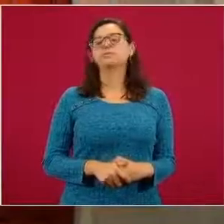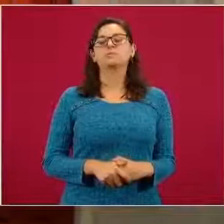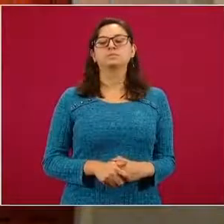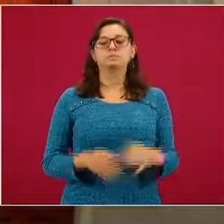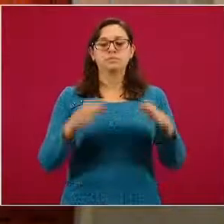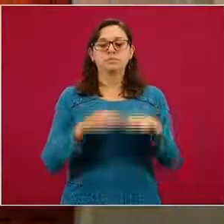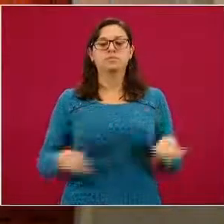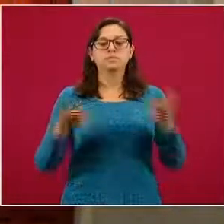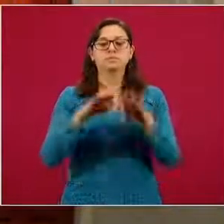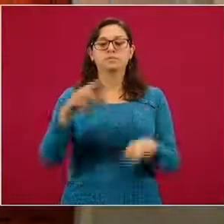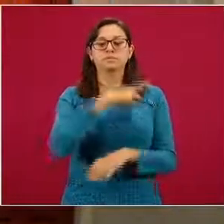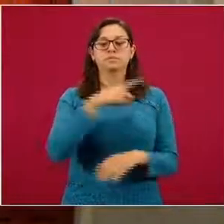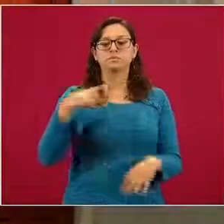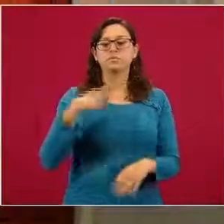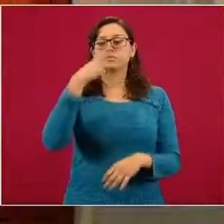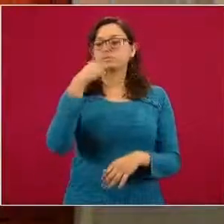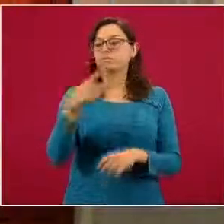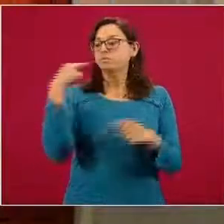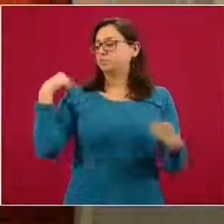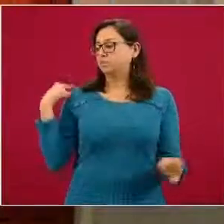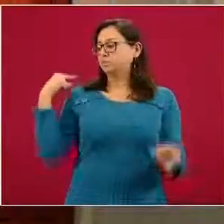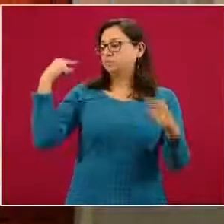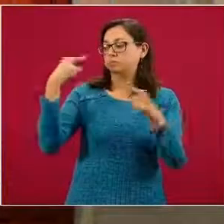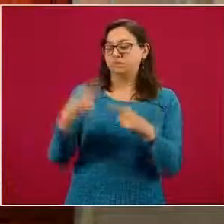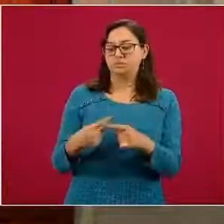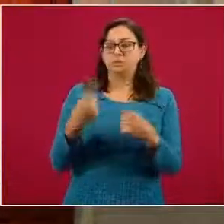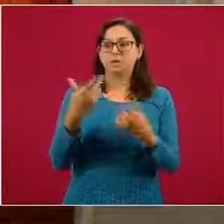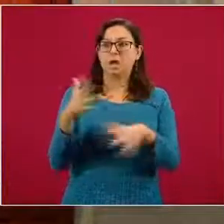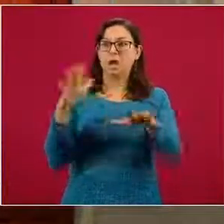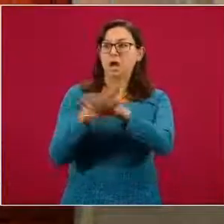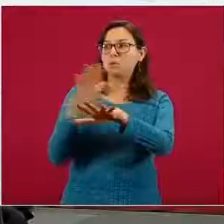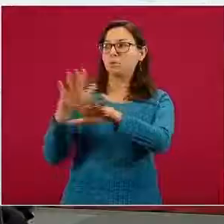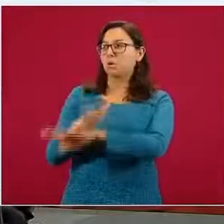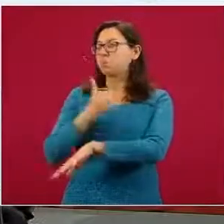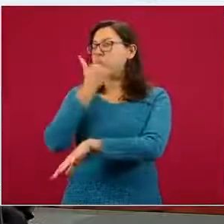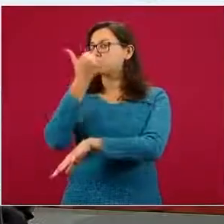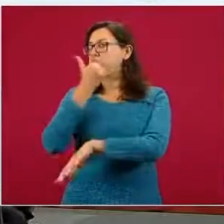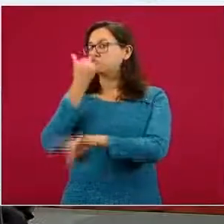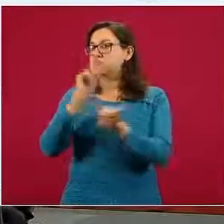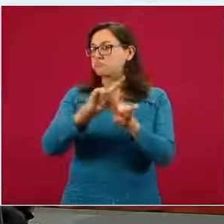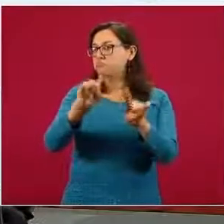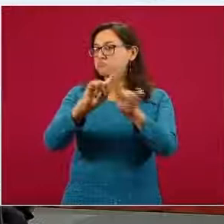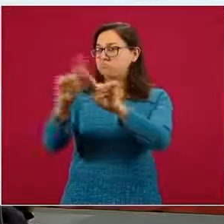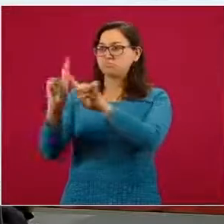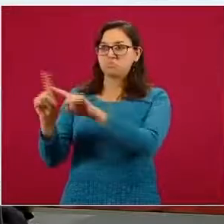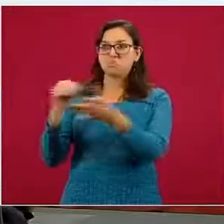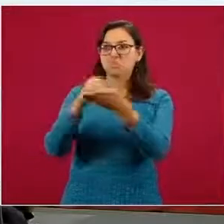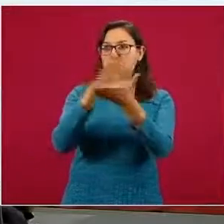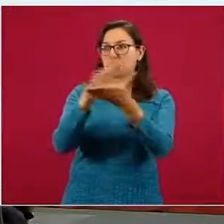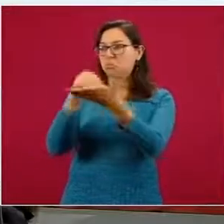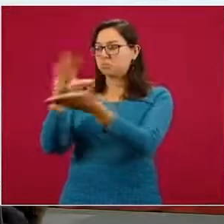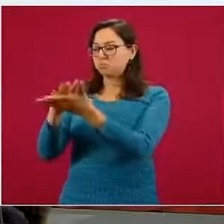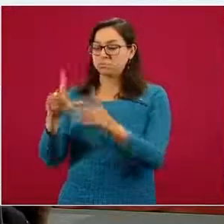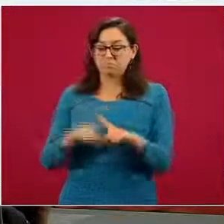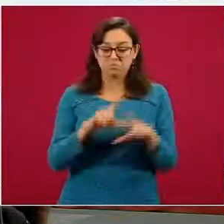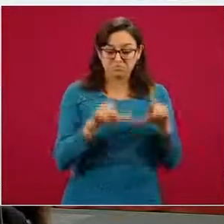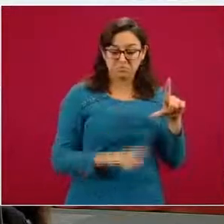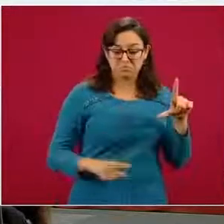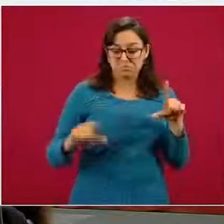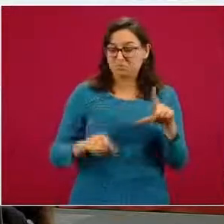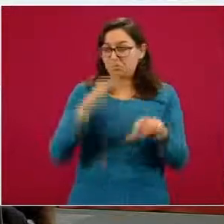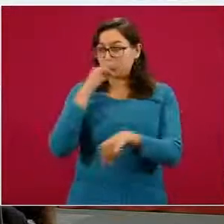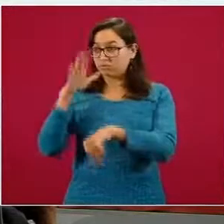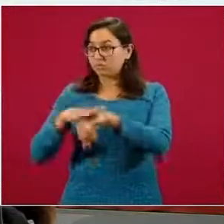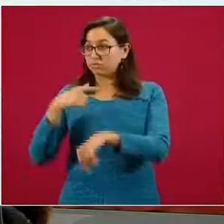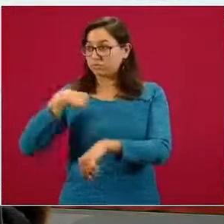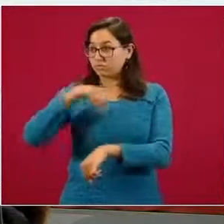hoy, México no ha notificado ningún error, ni ha notificado nada diferente relacionado a su estadística. Ahorita lo